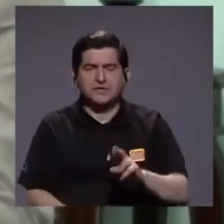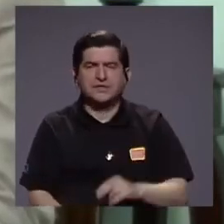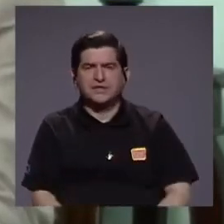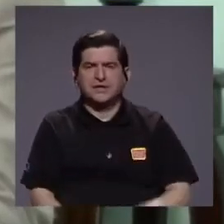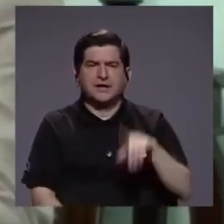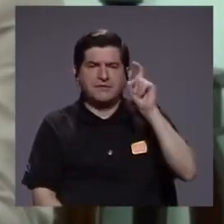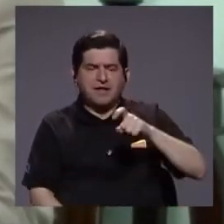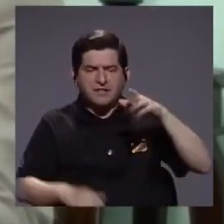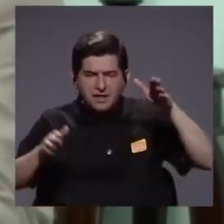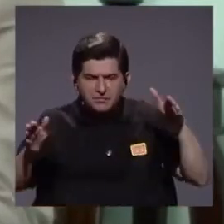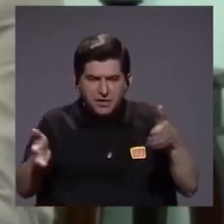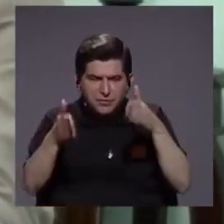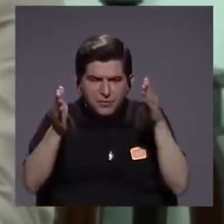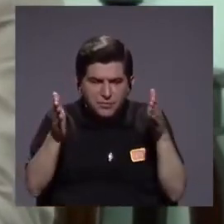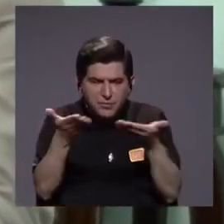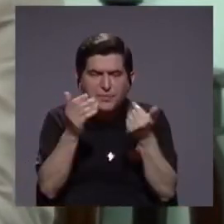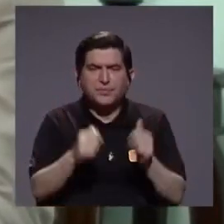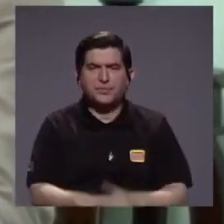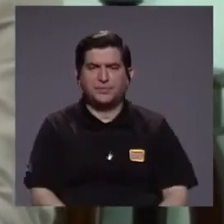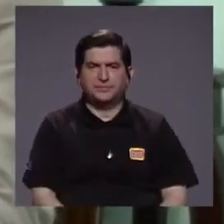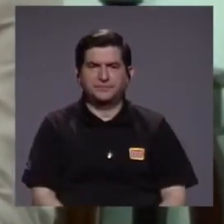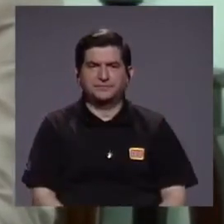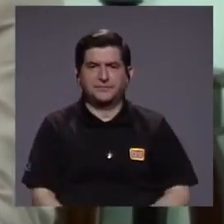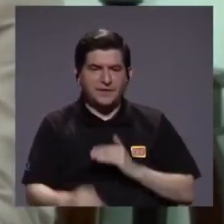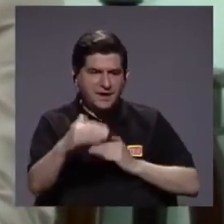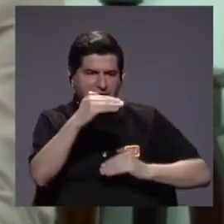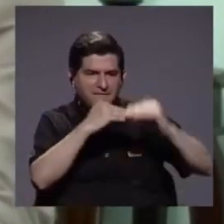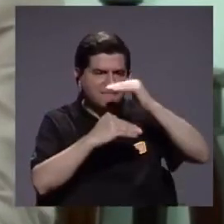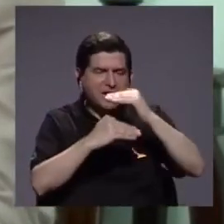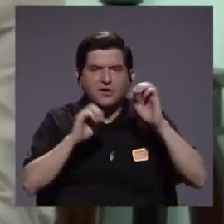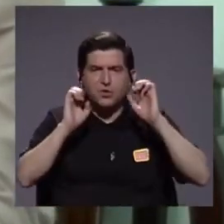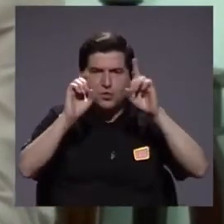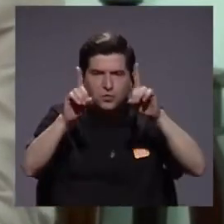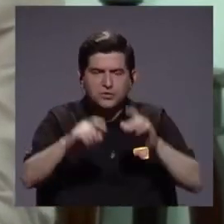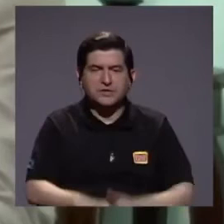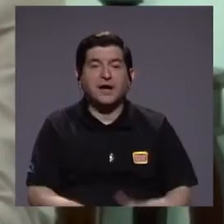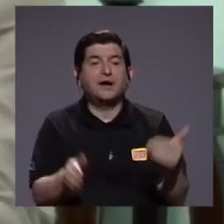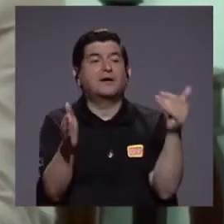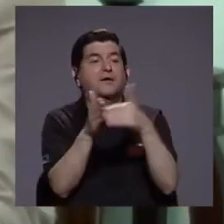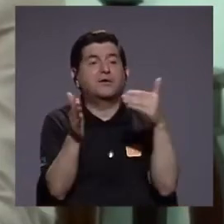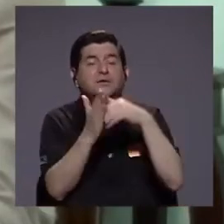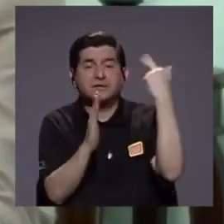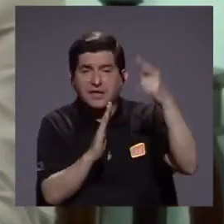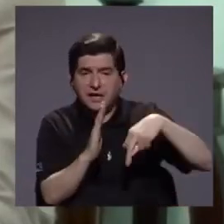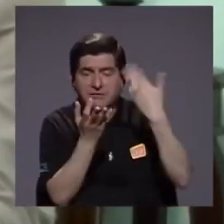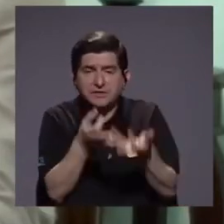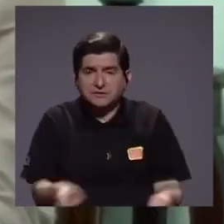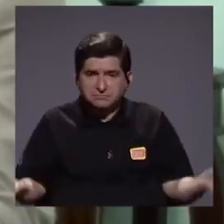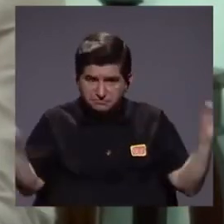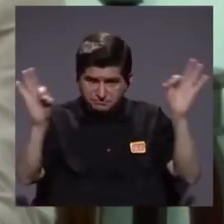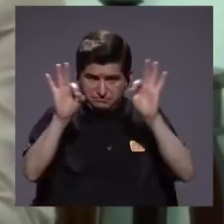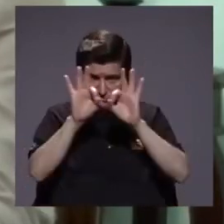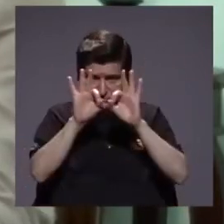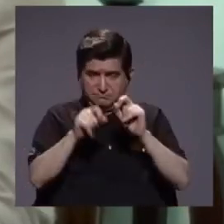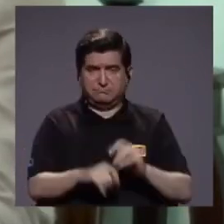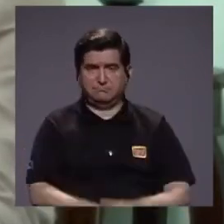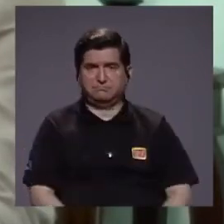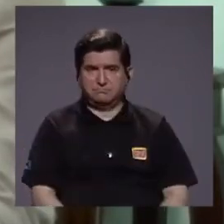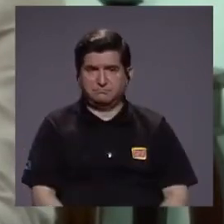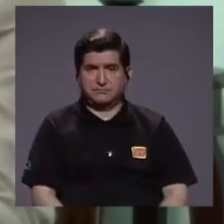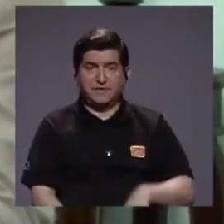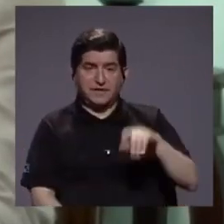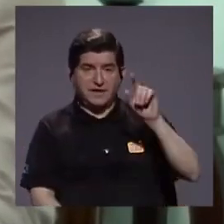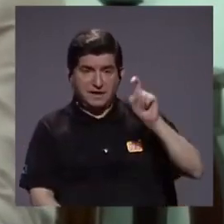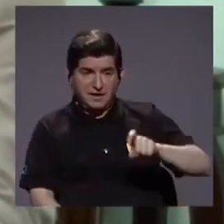debe impulsar por que la Facultad de Educación recupere el papel protagónico que